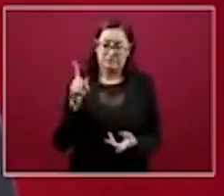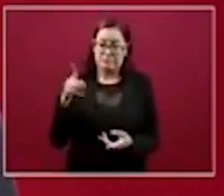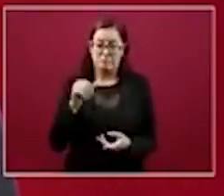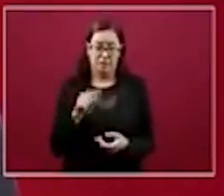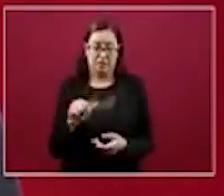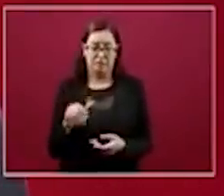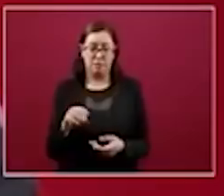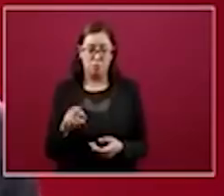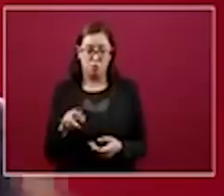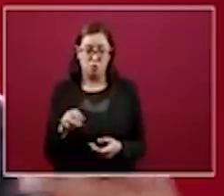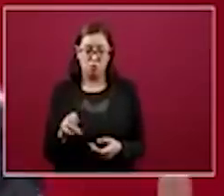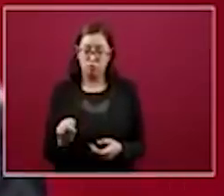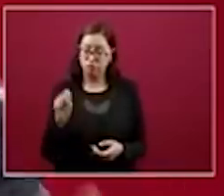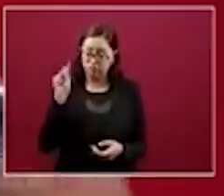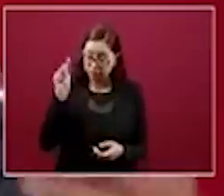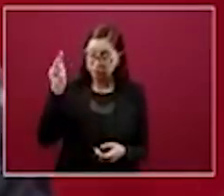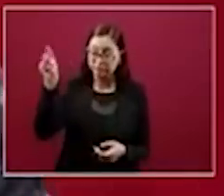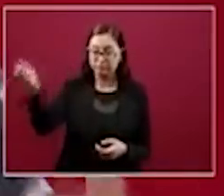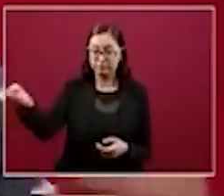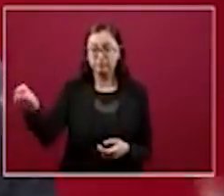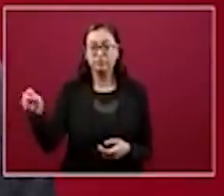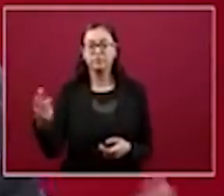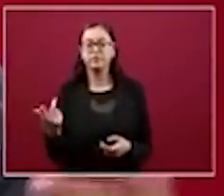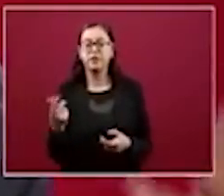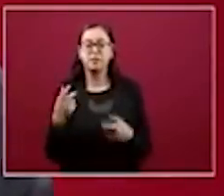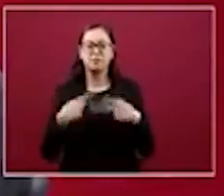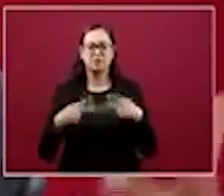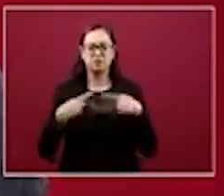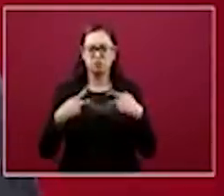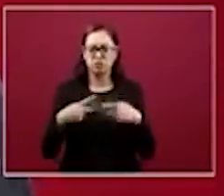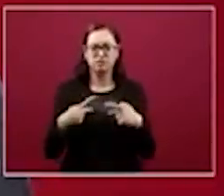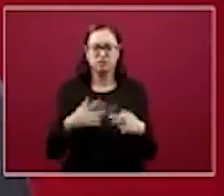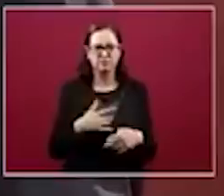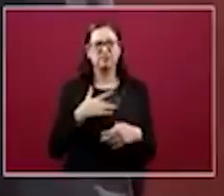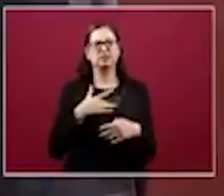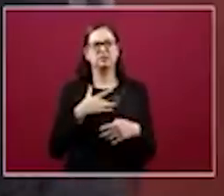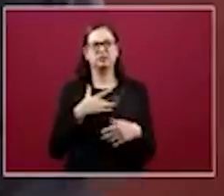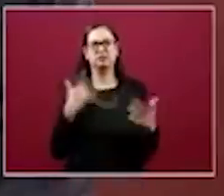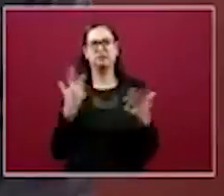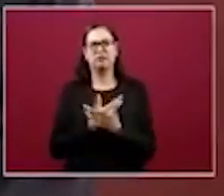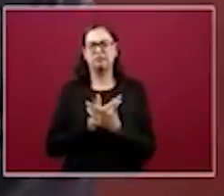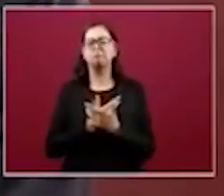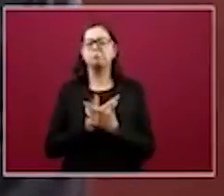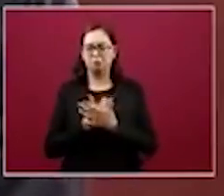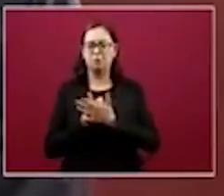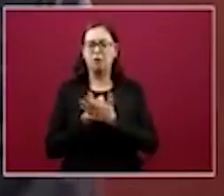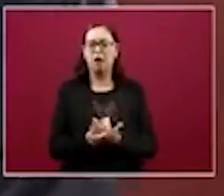Matamoros, ya los trabajadores mismos están ayudando, pero